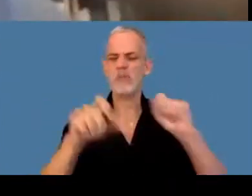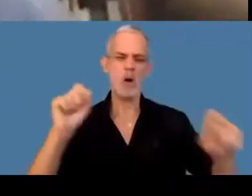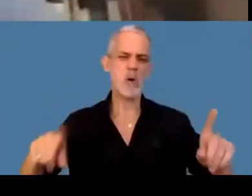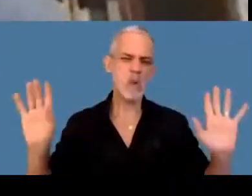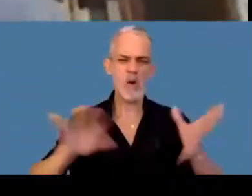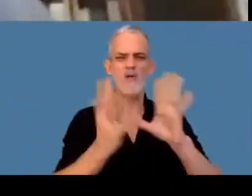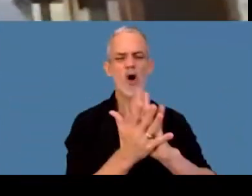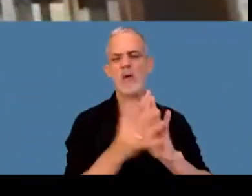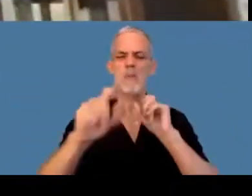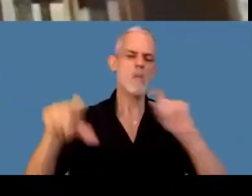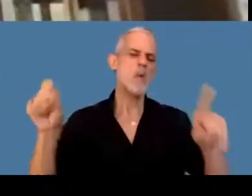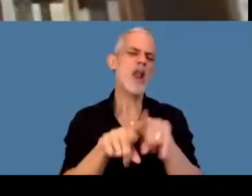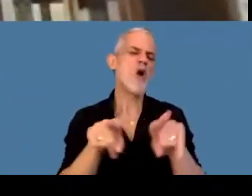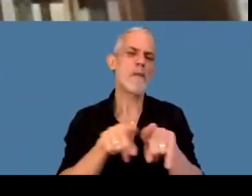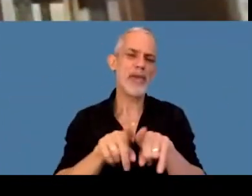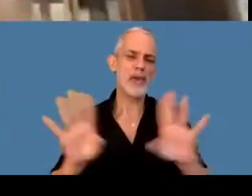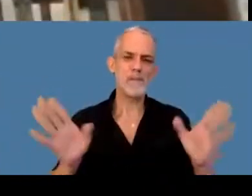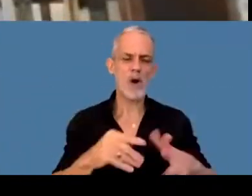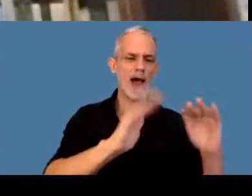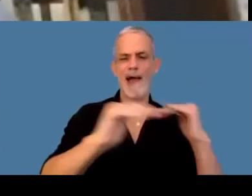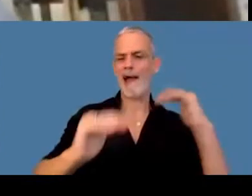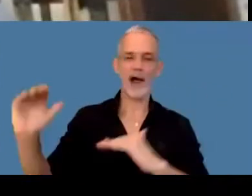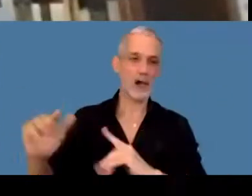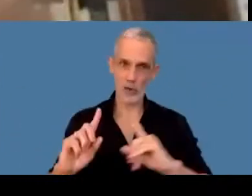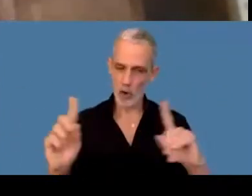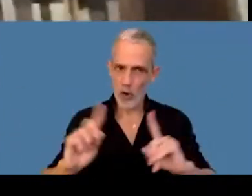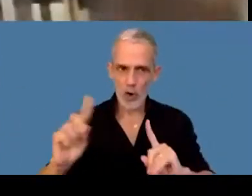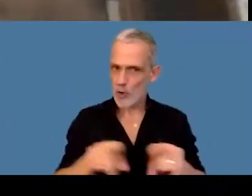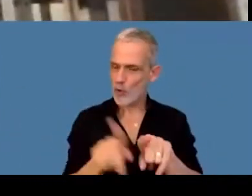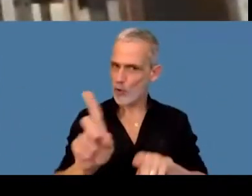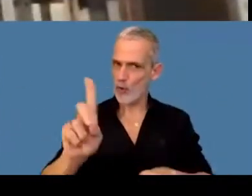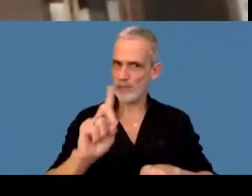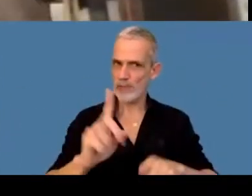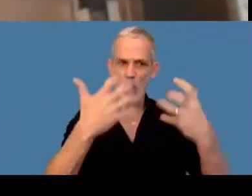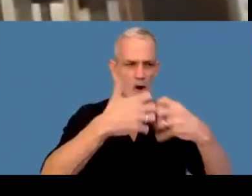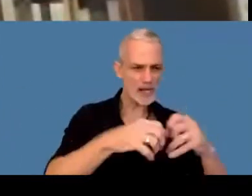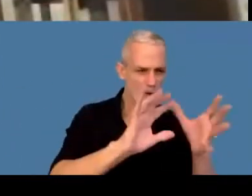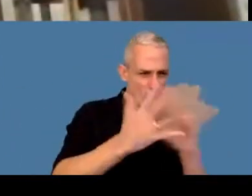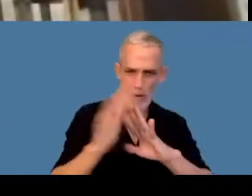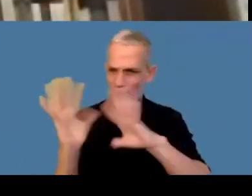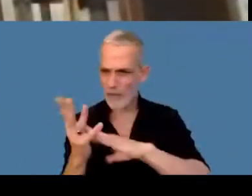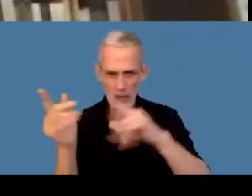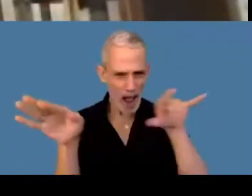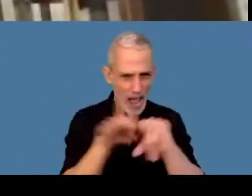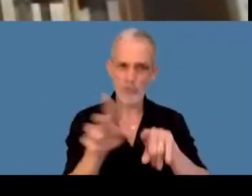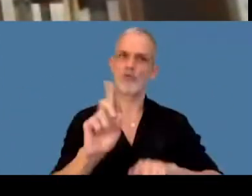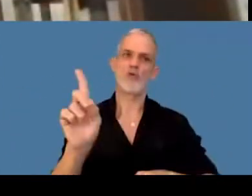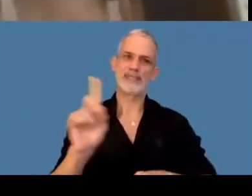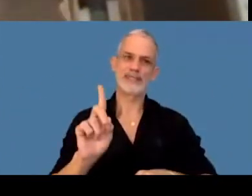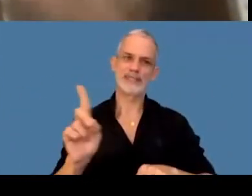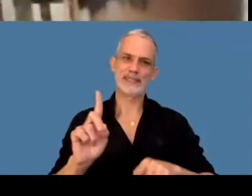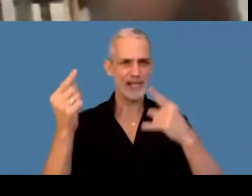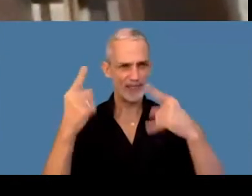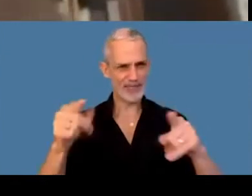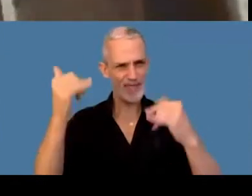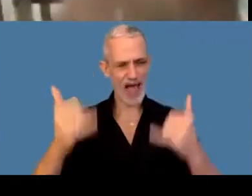y bueno, y lo hablamos indistintamente. Y no es lo mismo organizarse de una forma u otra. No tiene